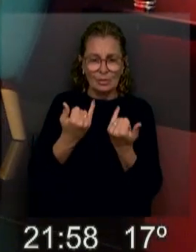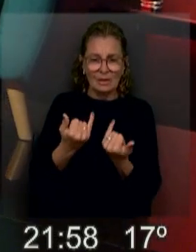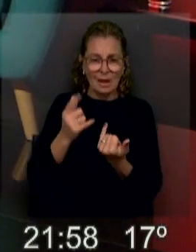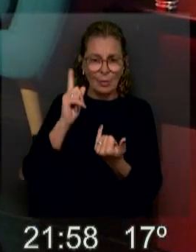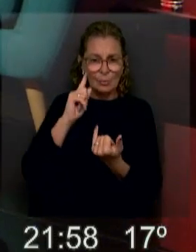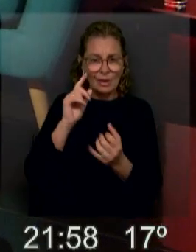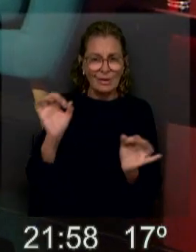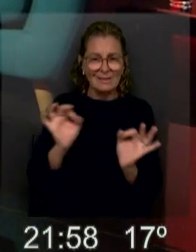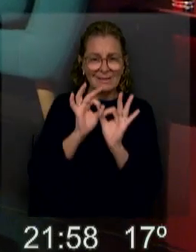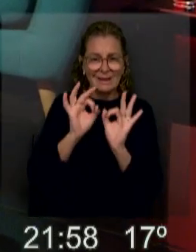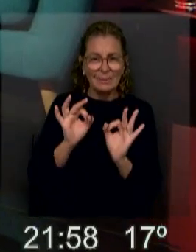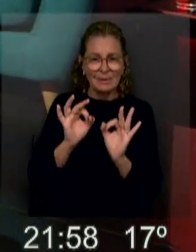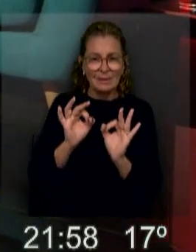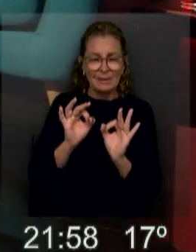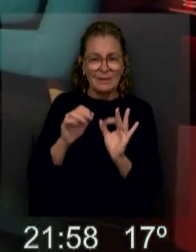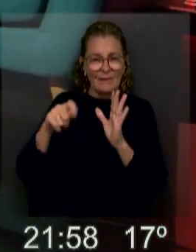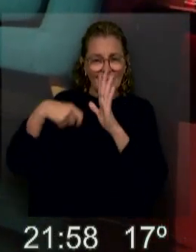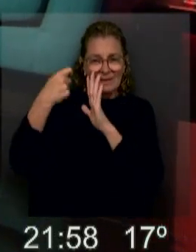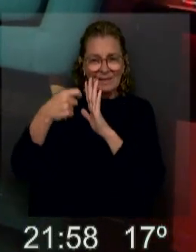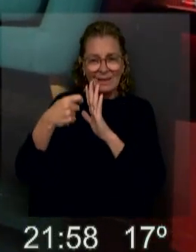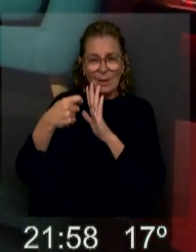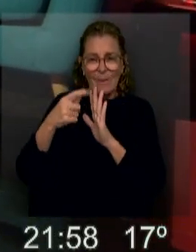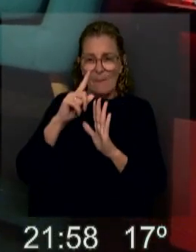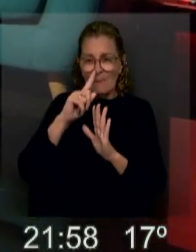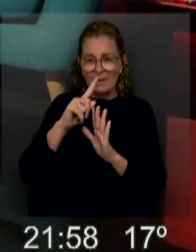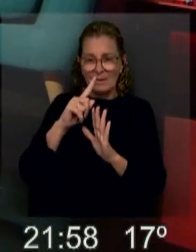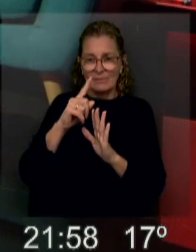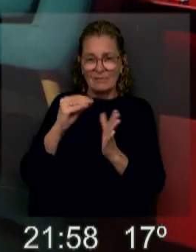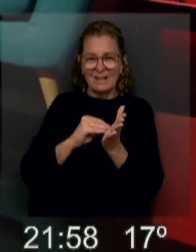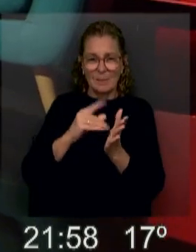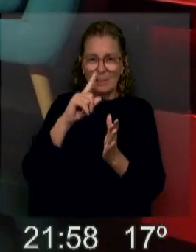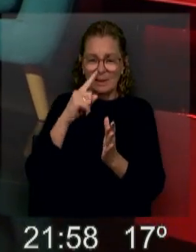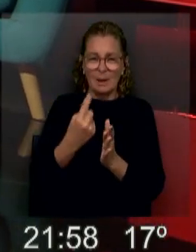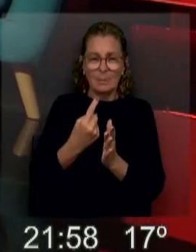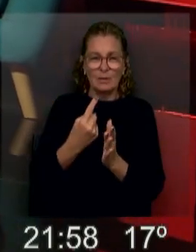escucharon el tema y sacaron el video. Pero mil veces más rápido de lo que...